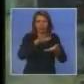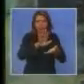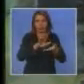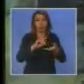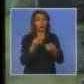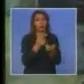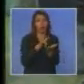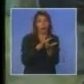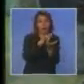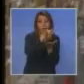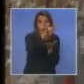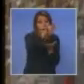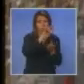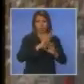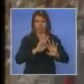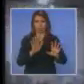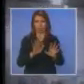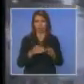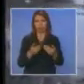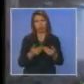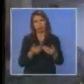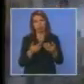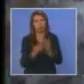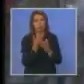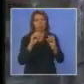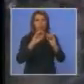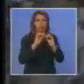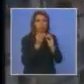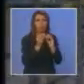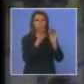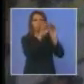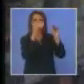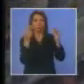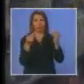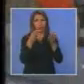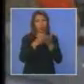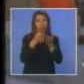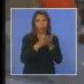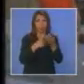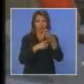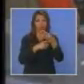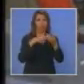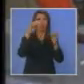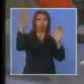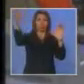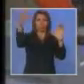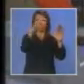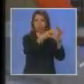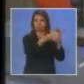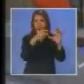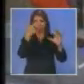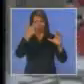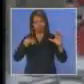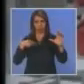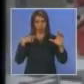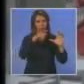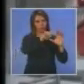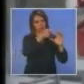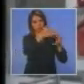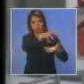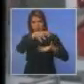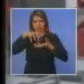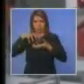vía aérea y ofrecen el servicio de apertura de casillas para que los usuarios que compran en línea puedan recibir sus compras por este